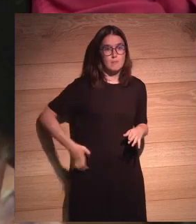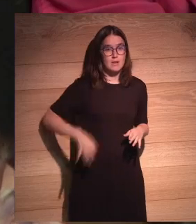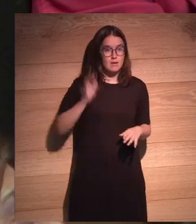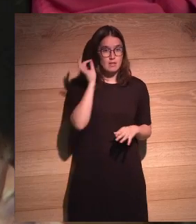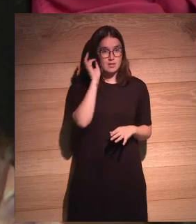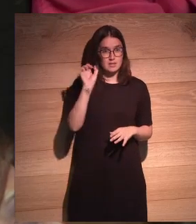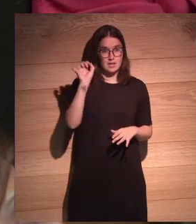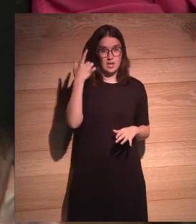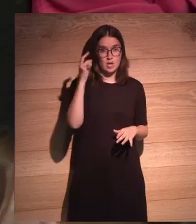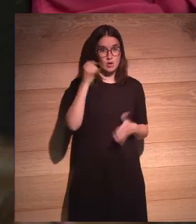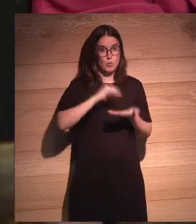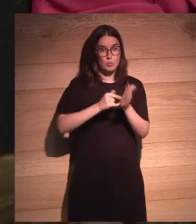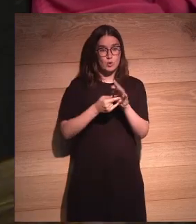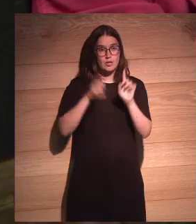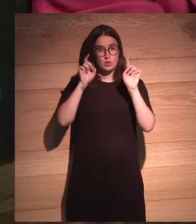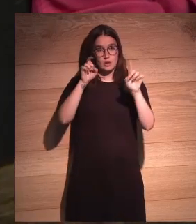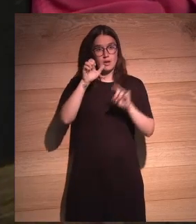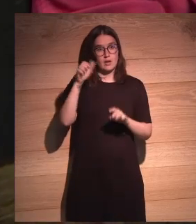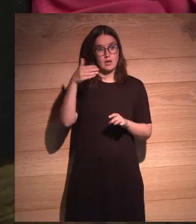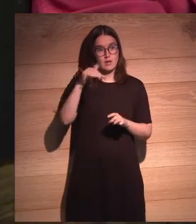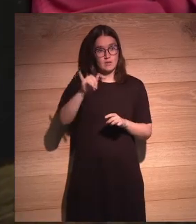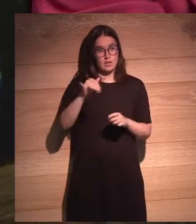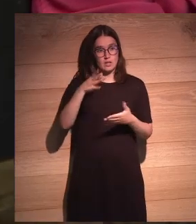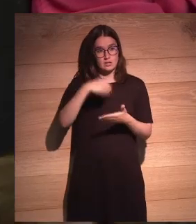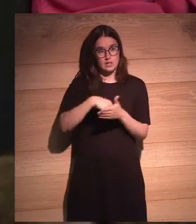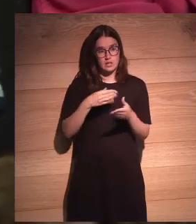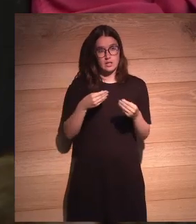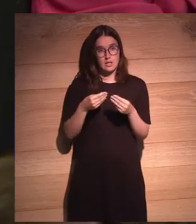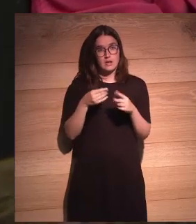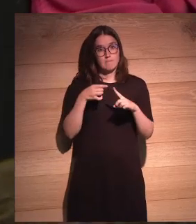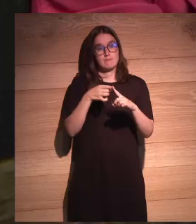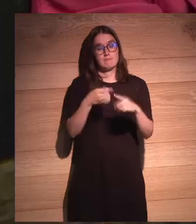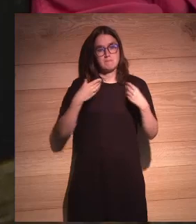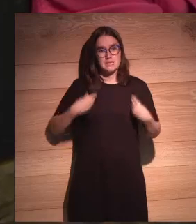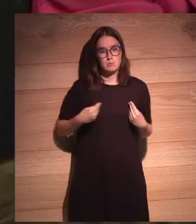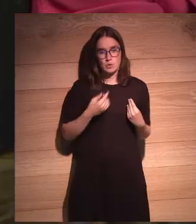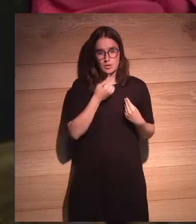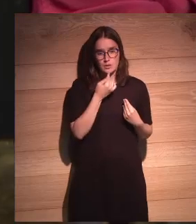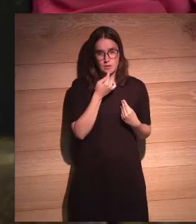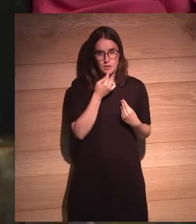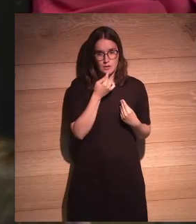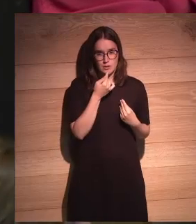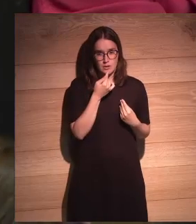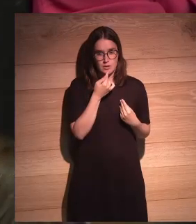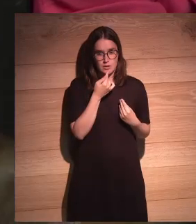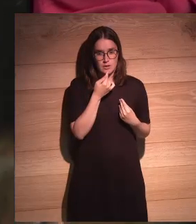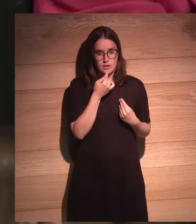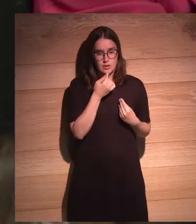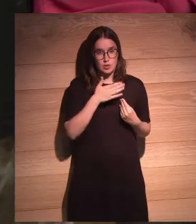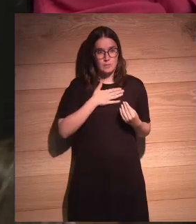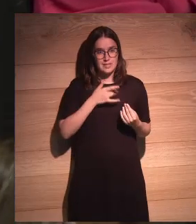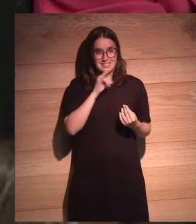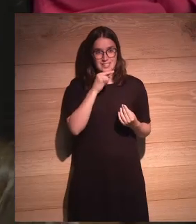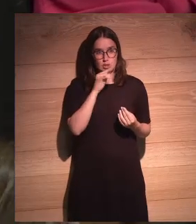Gerona, un proyecto educativo que SEBI, que va en el sentido al que ustedes se refieren. Yo tengo